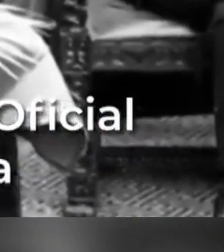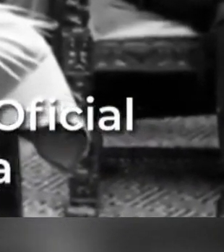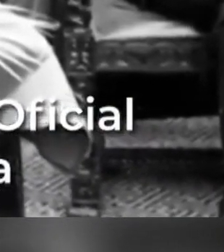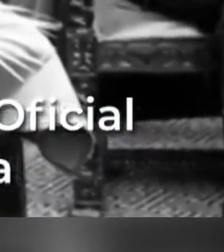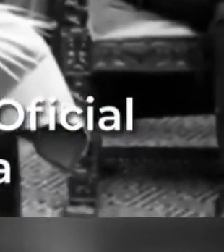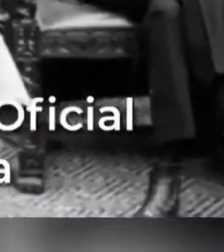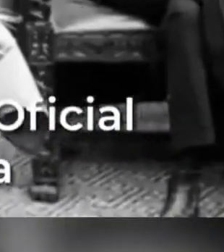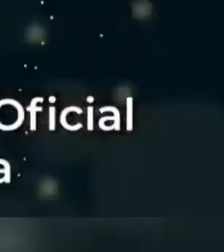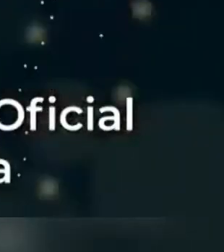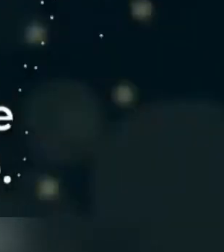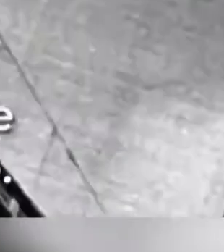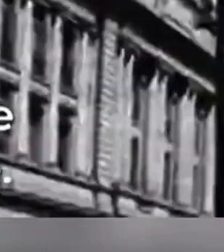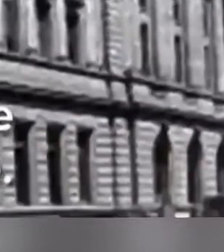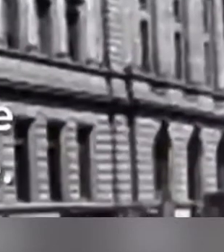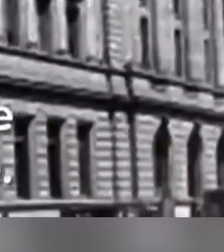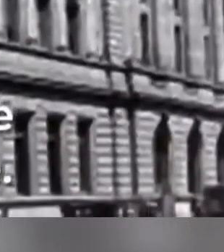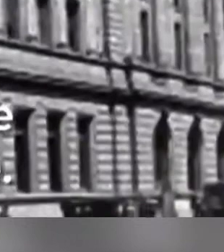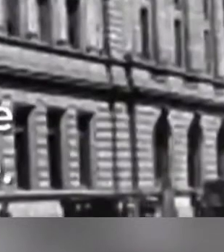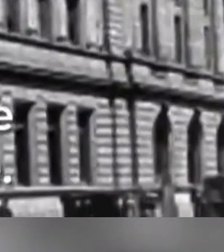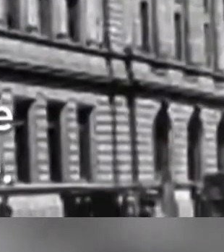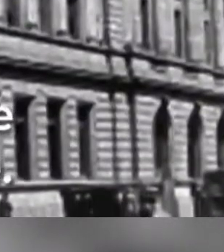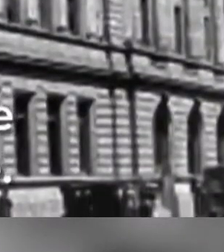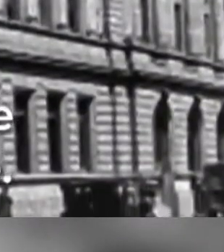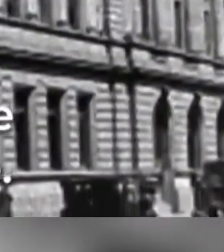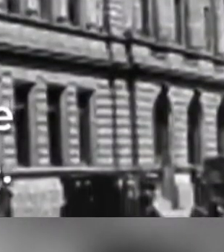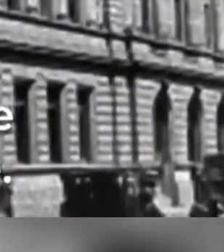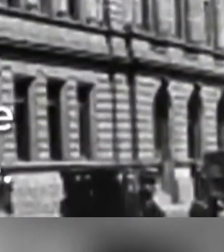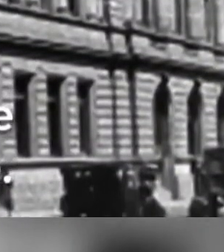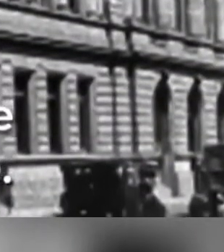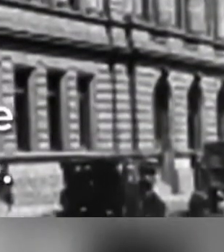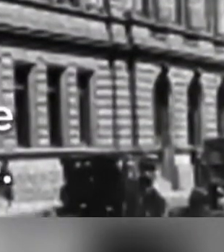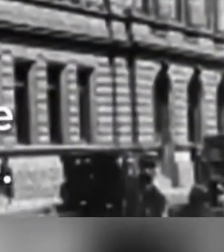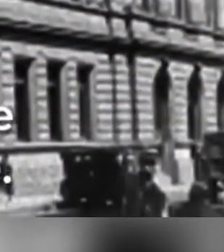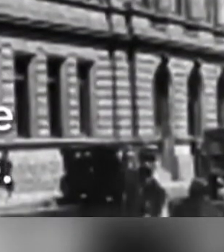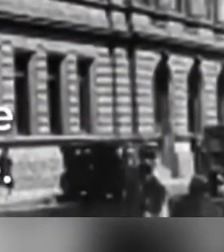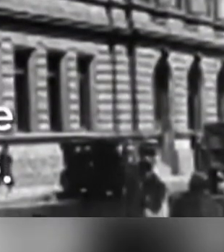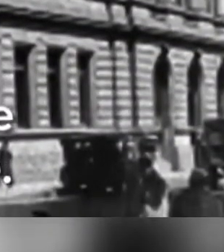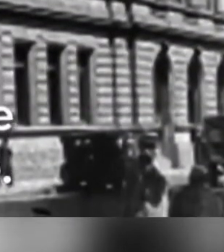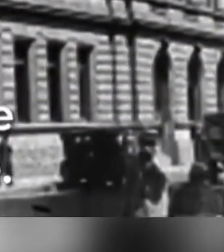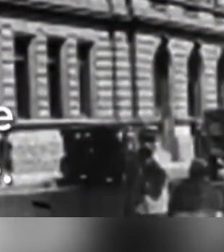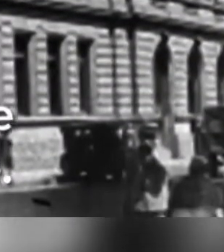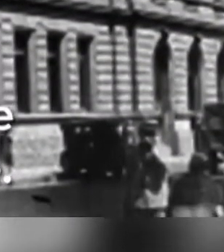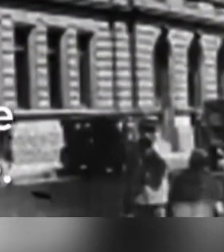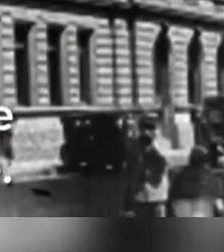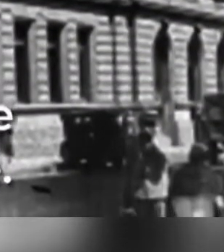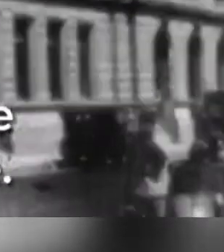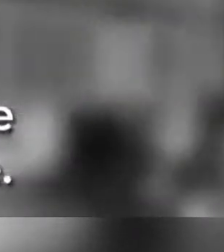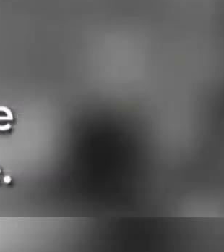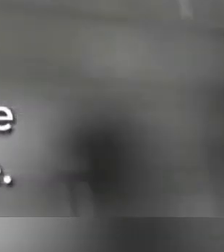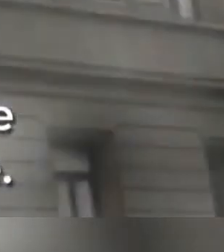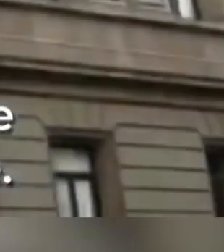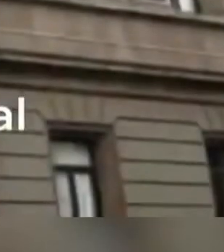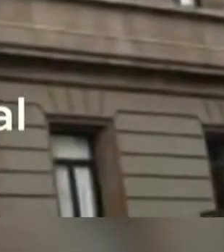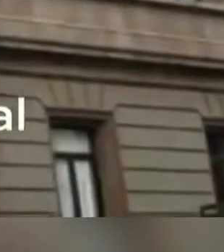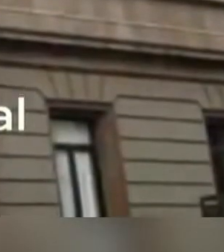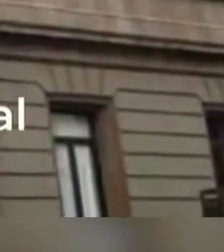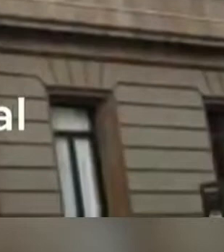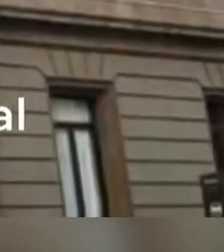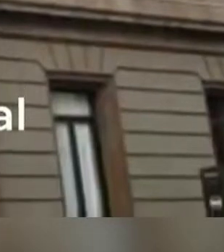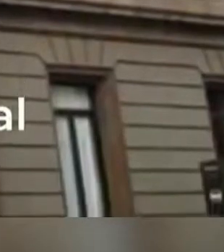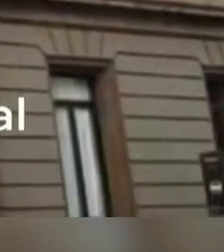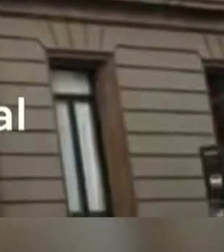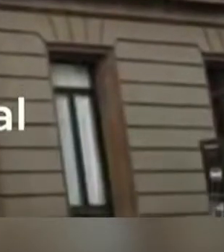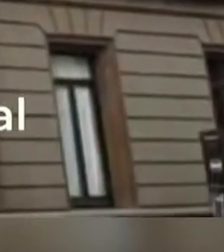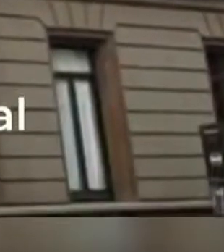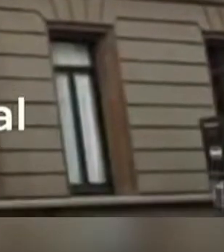Federación y la creación de la Secretaría de Educación Pública se había materializado jurídicamente. En